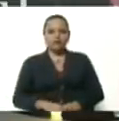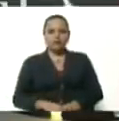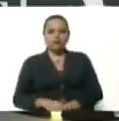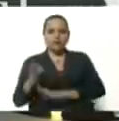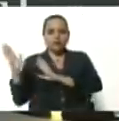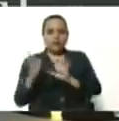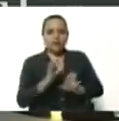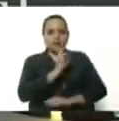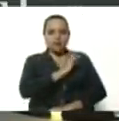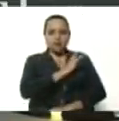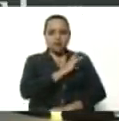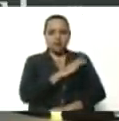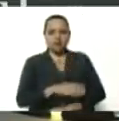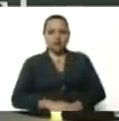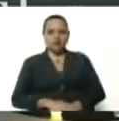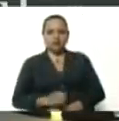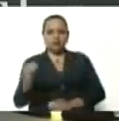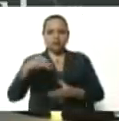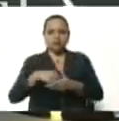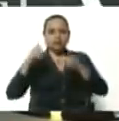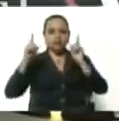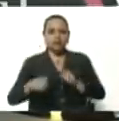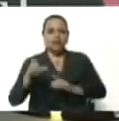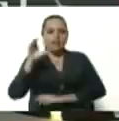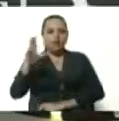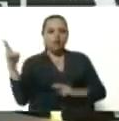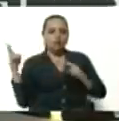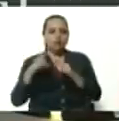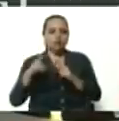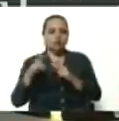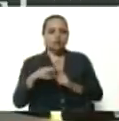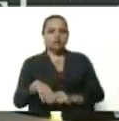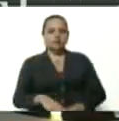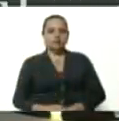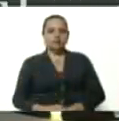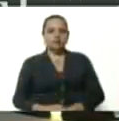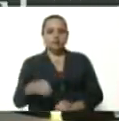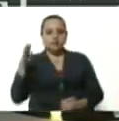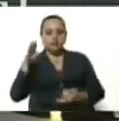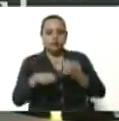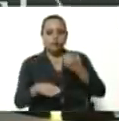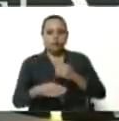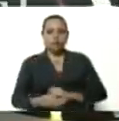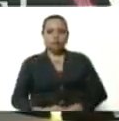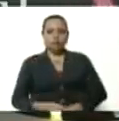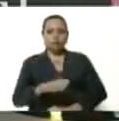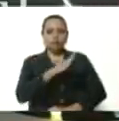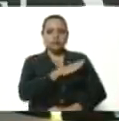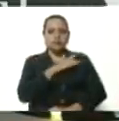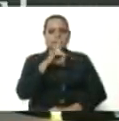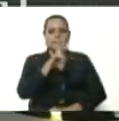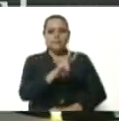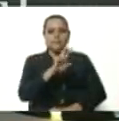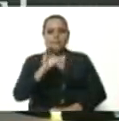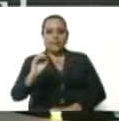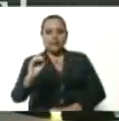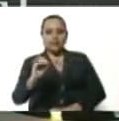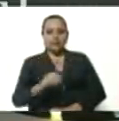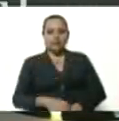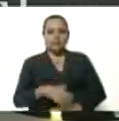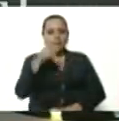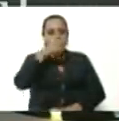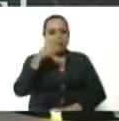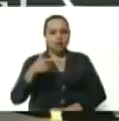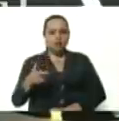procedente de Chile que ingresó también por el estado Táchira. Y finalmente tenemos 20